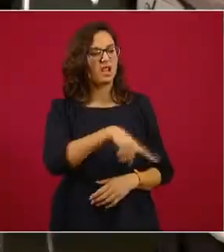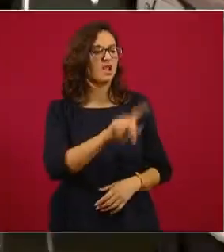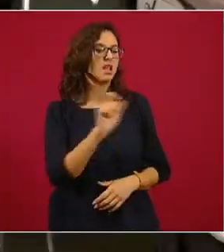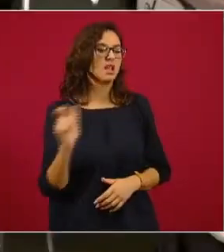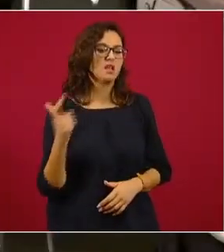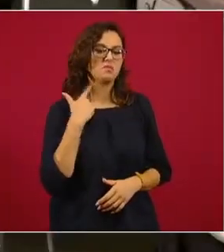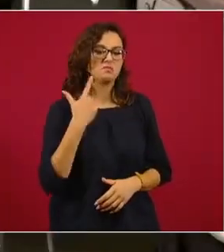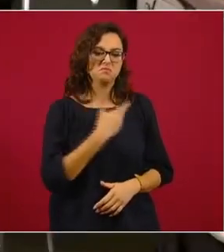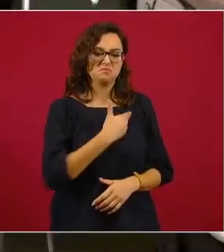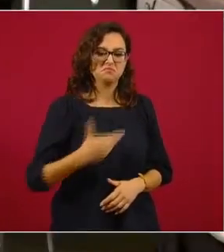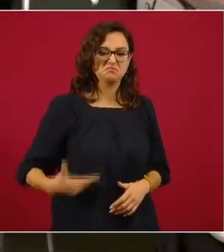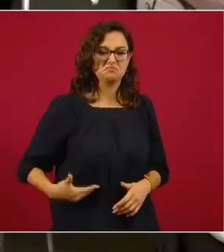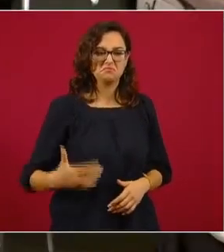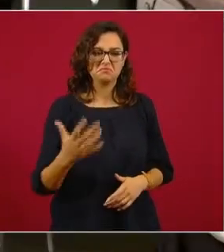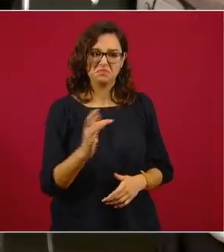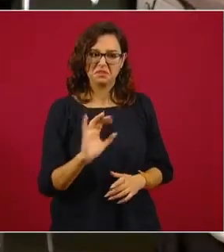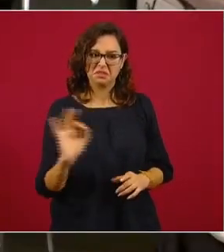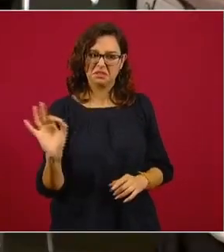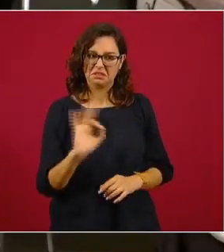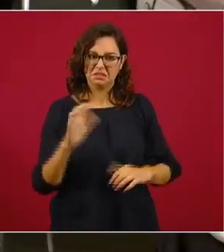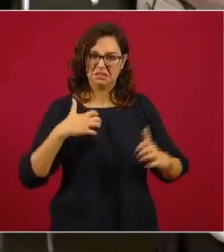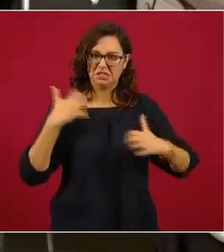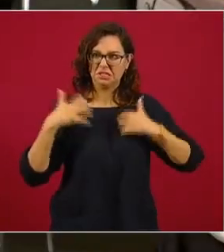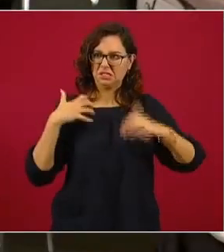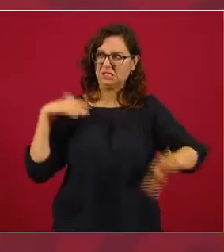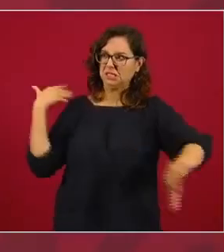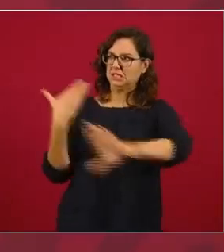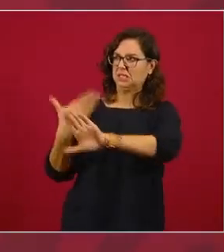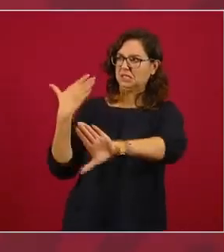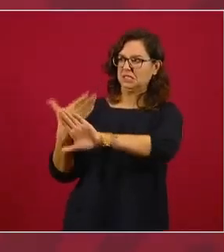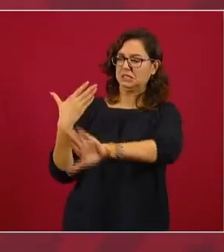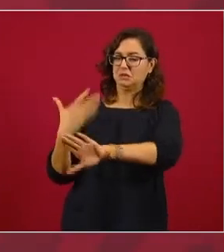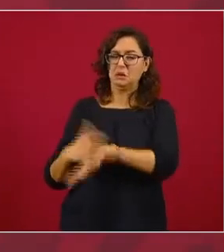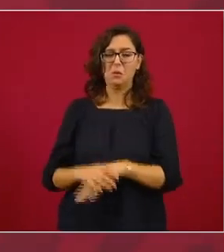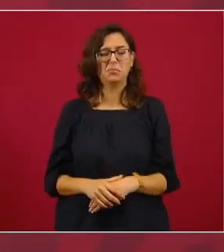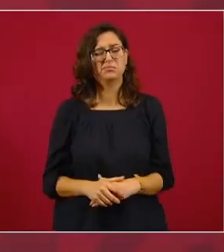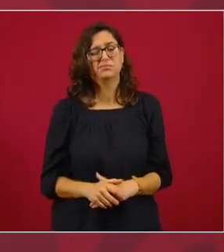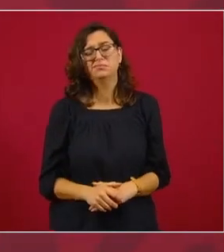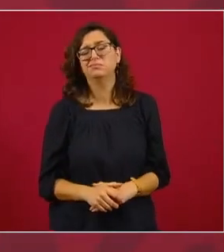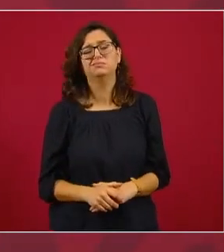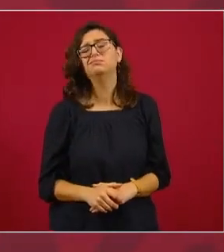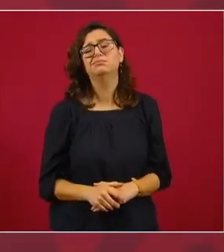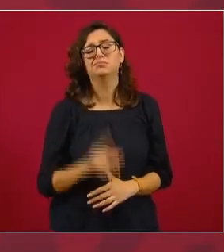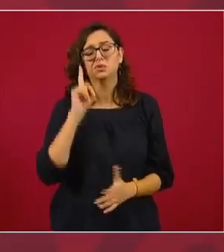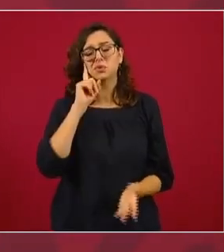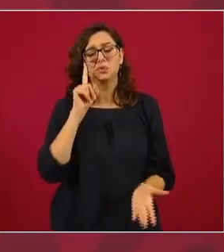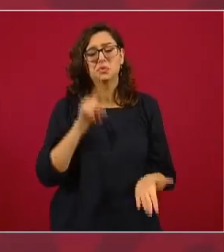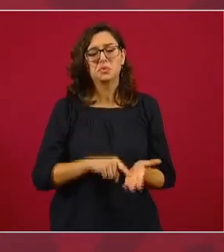expresidentes? No, no. No, porque